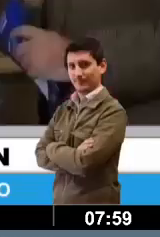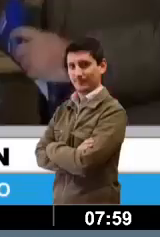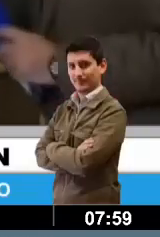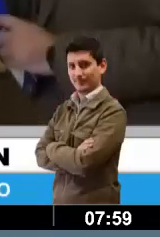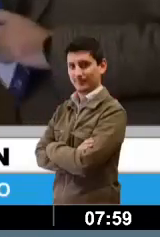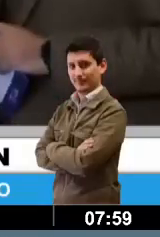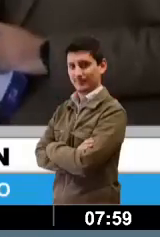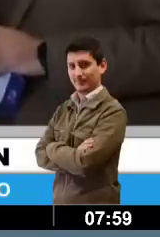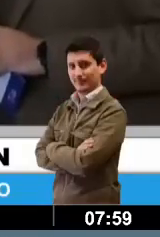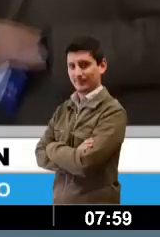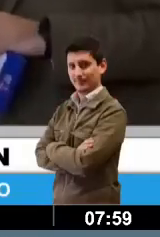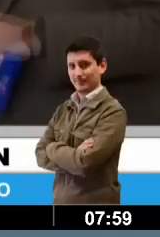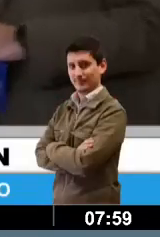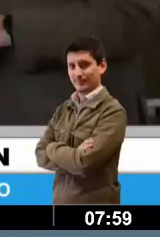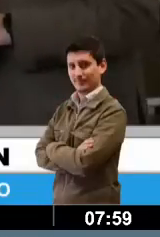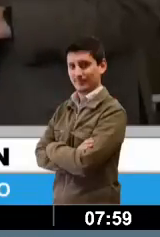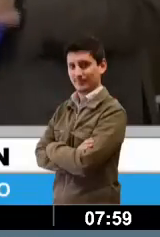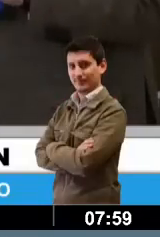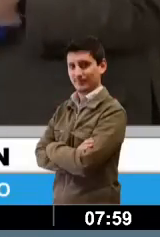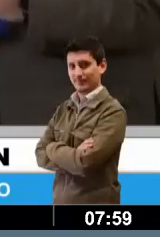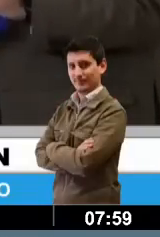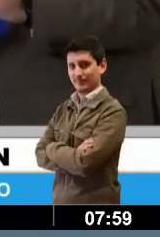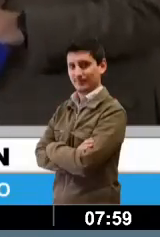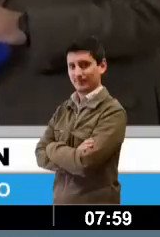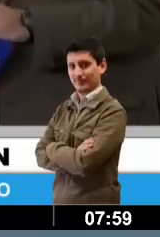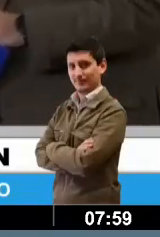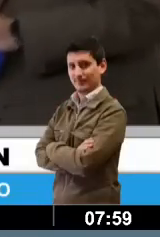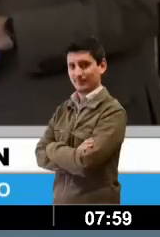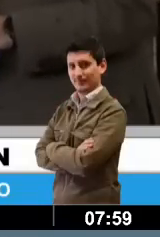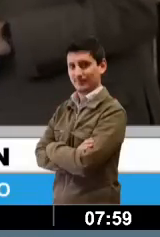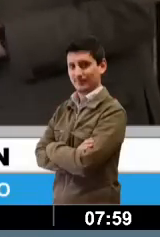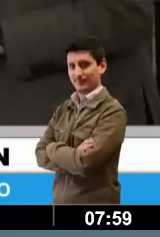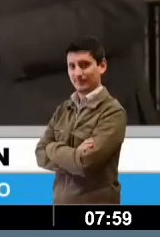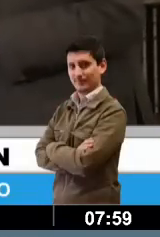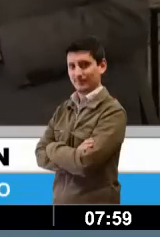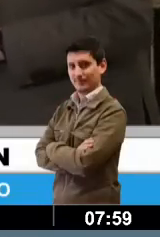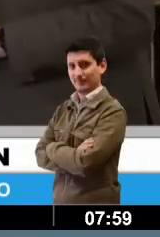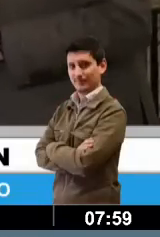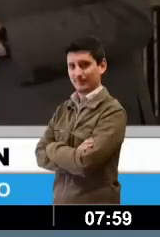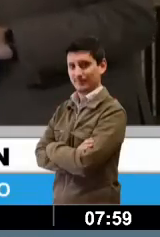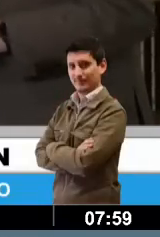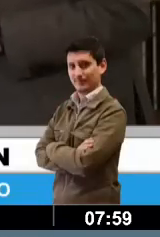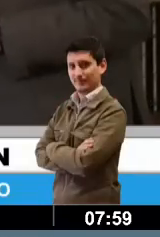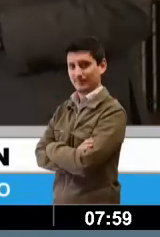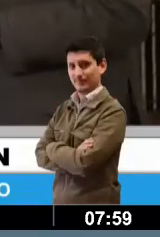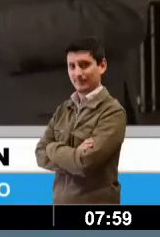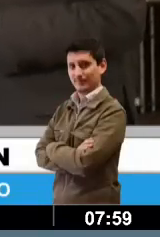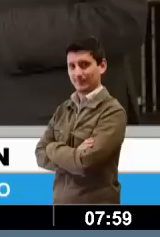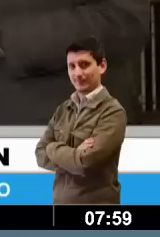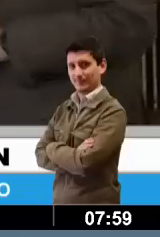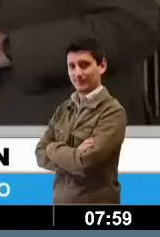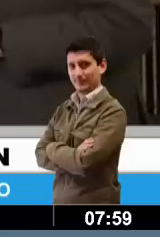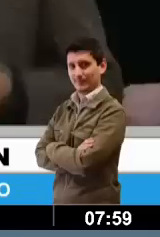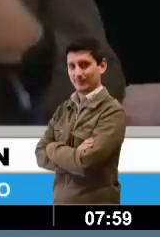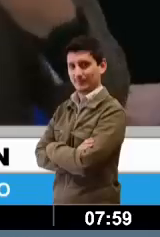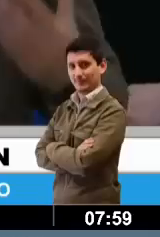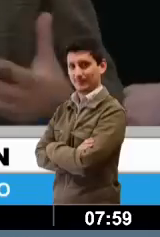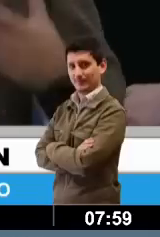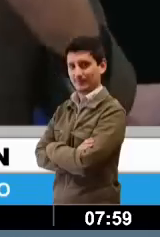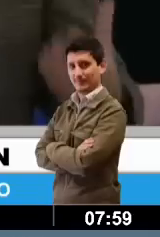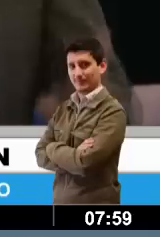Comunista, que está muy herido por lo que ocurrió con Carol Cariola, dice que no va a apoyar a un demócrata cristiano. Y les da lo mismo porque al final que